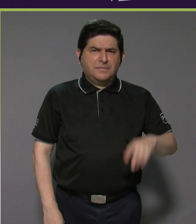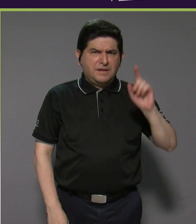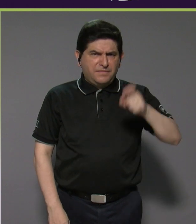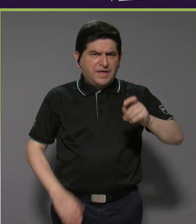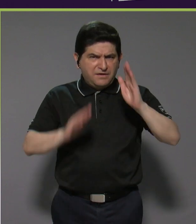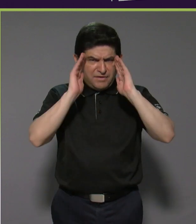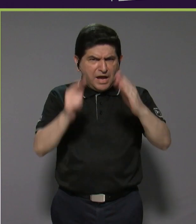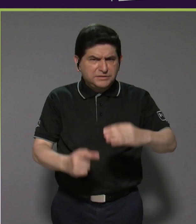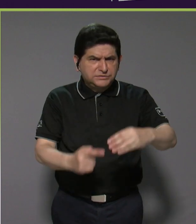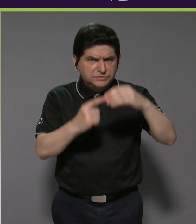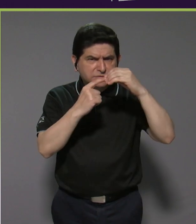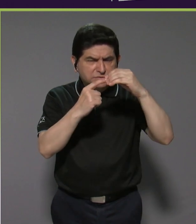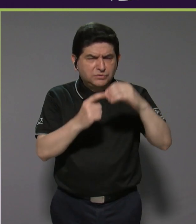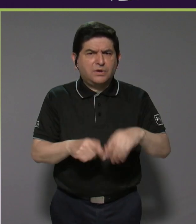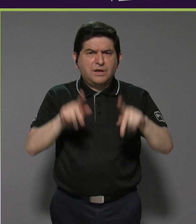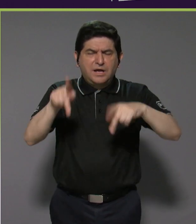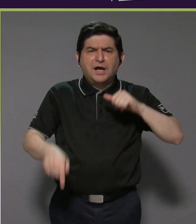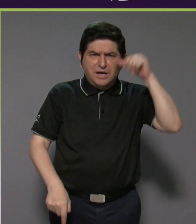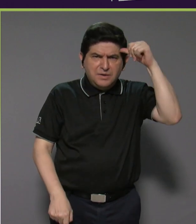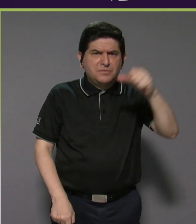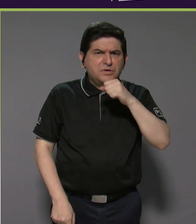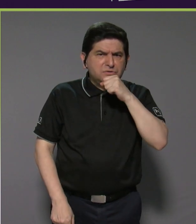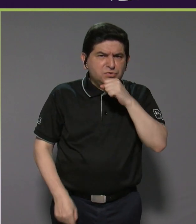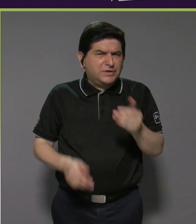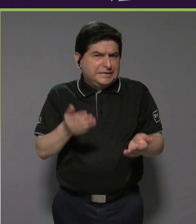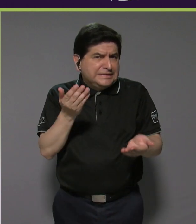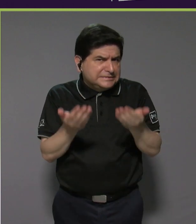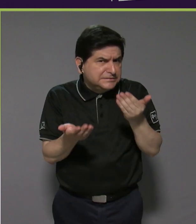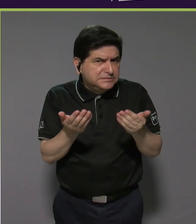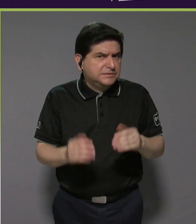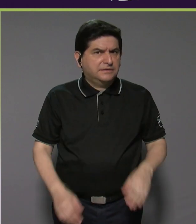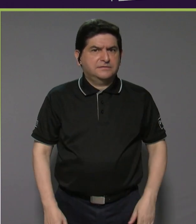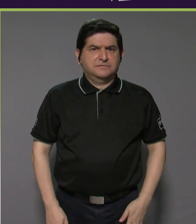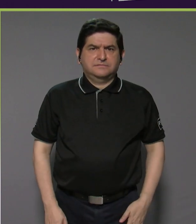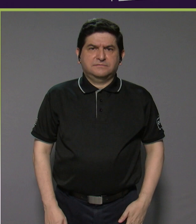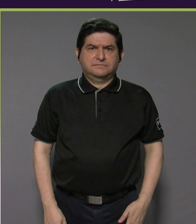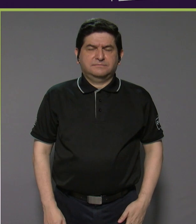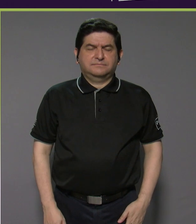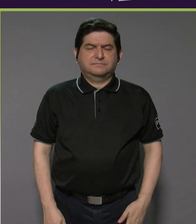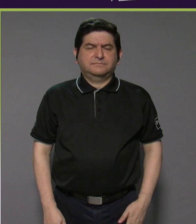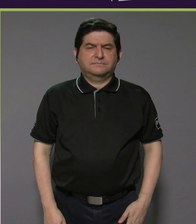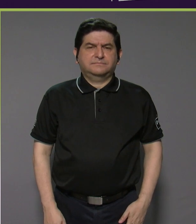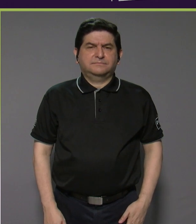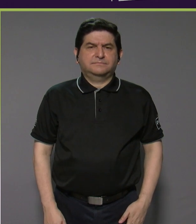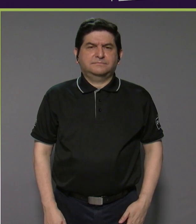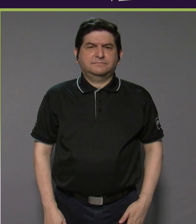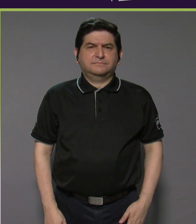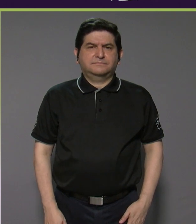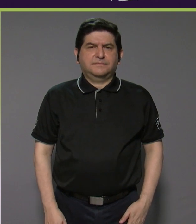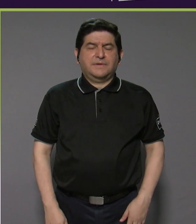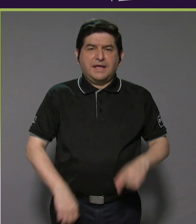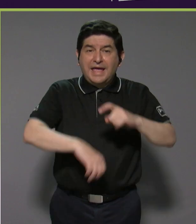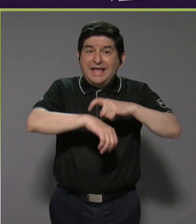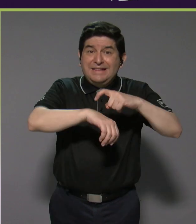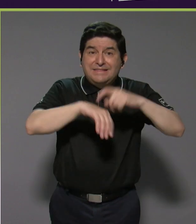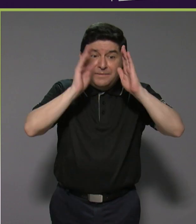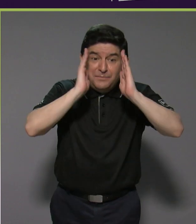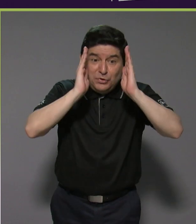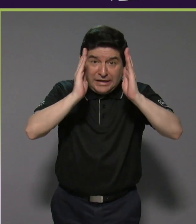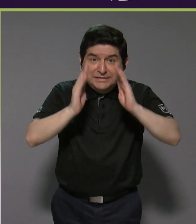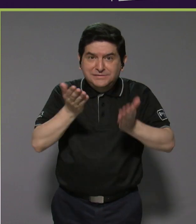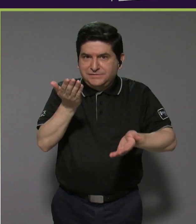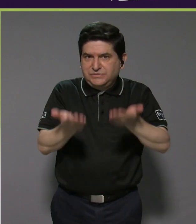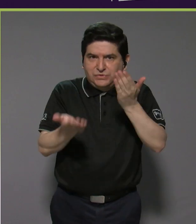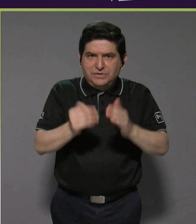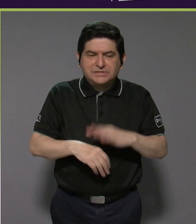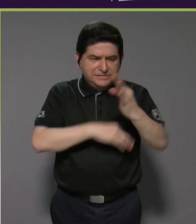atención prioritaria, ¿verdad?, hacia la persona adulta mayor, tal vez como en la velocidad, digamos, de atención